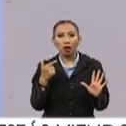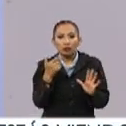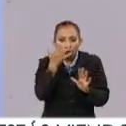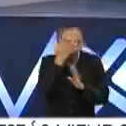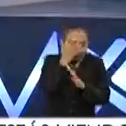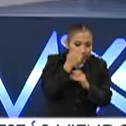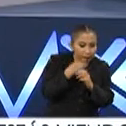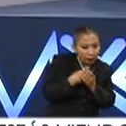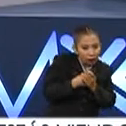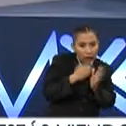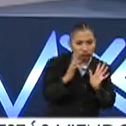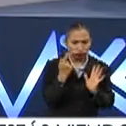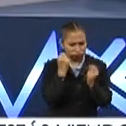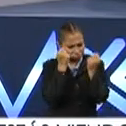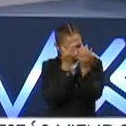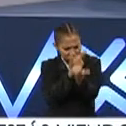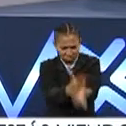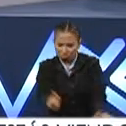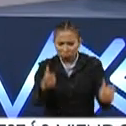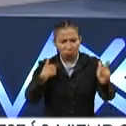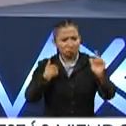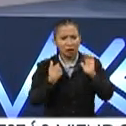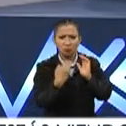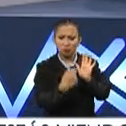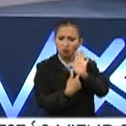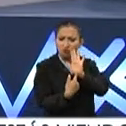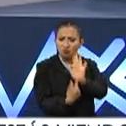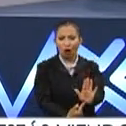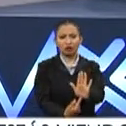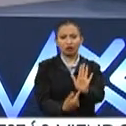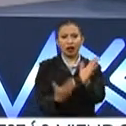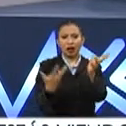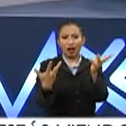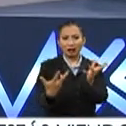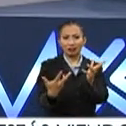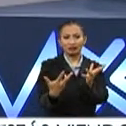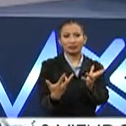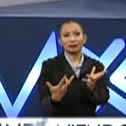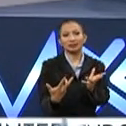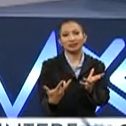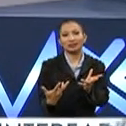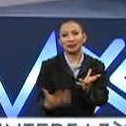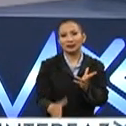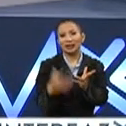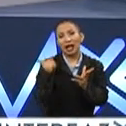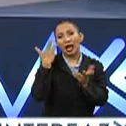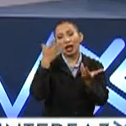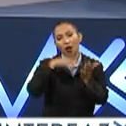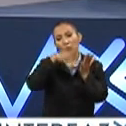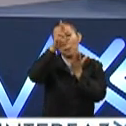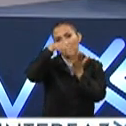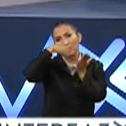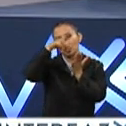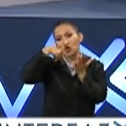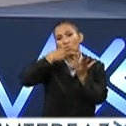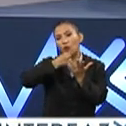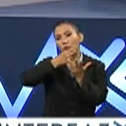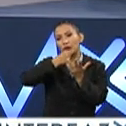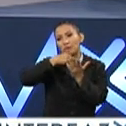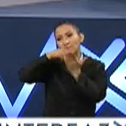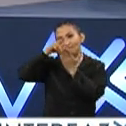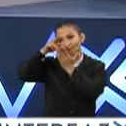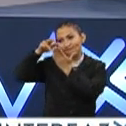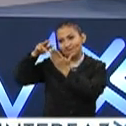retrayendo, no se está midiendo en cuanto a las actitudes que toma frente a la lente o en este caso frente al